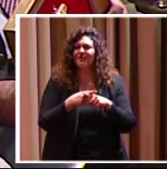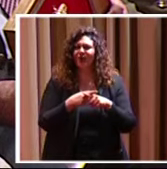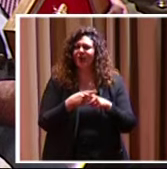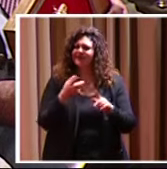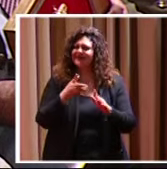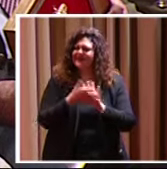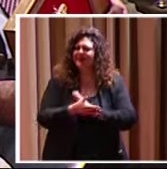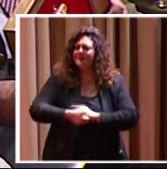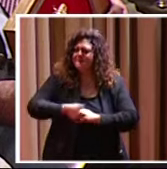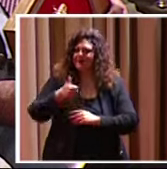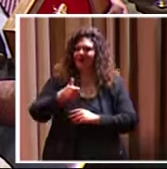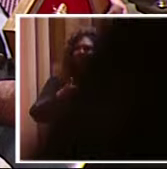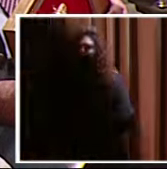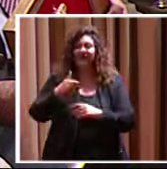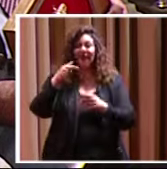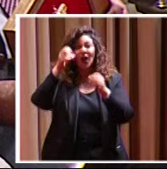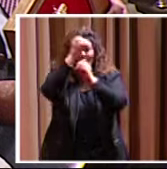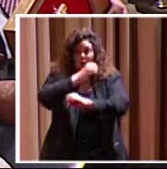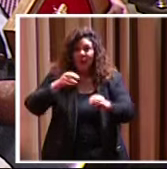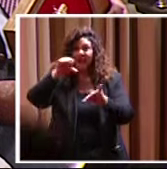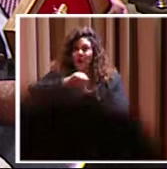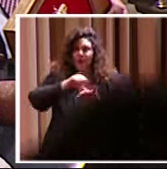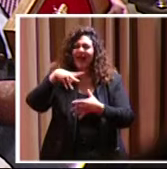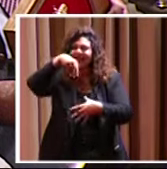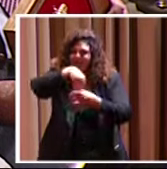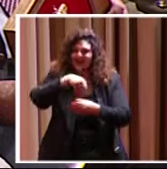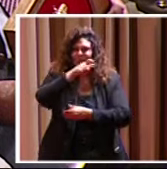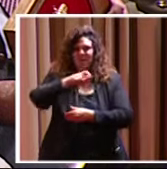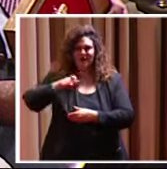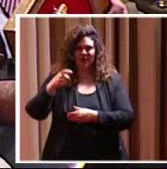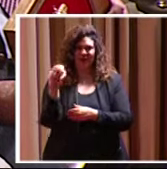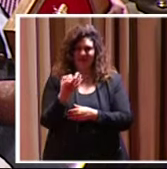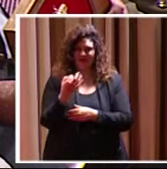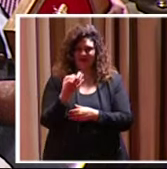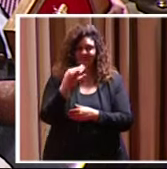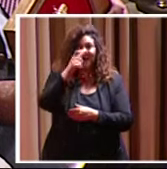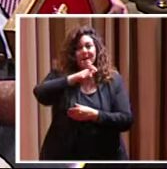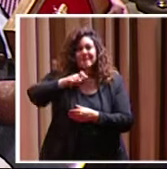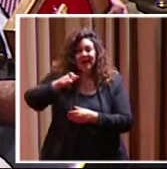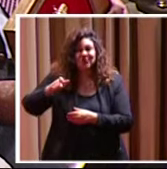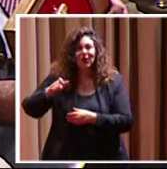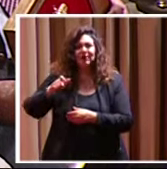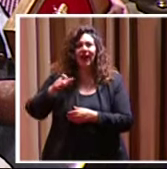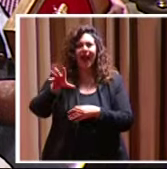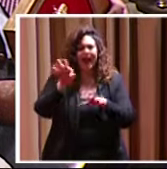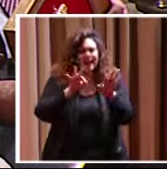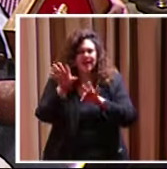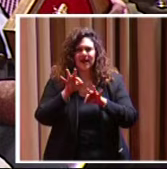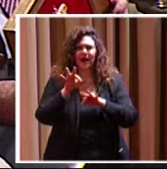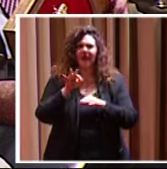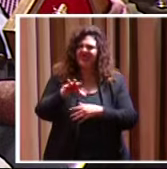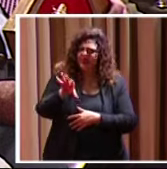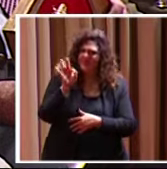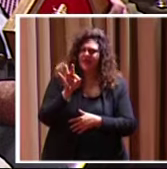ese concepto de ciudad tiene que entrar las personas. Las personas que eligen, que deciden,